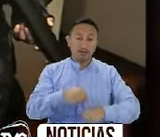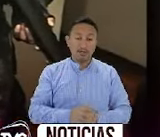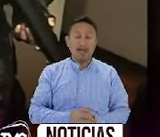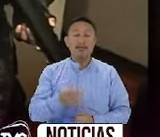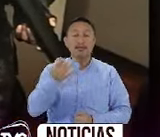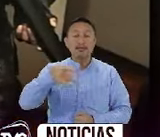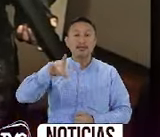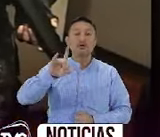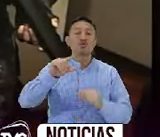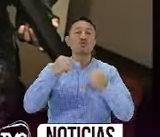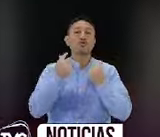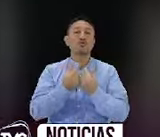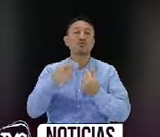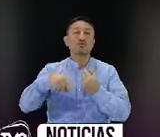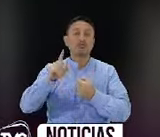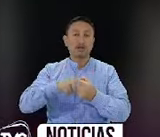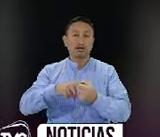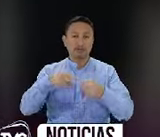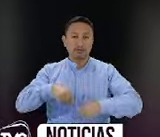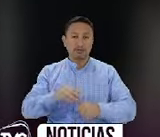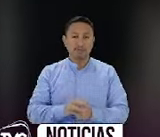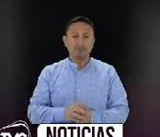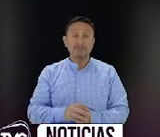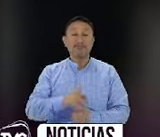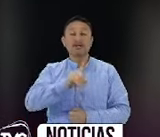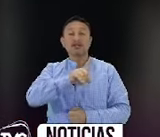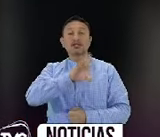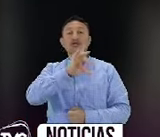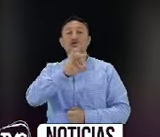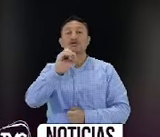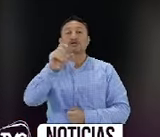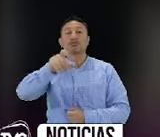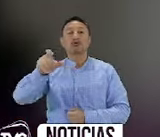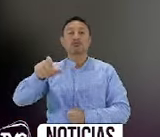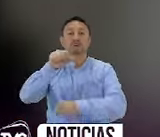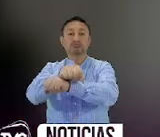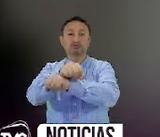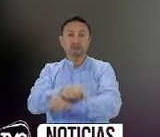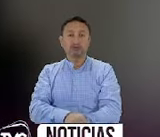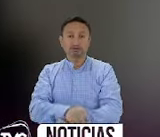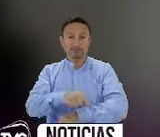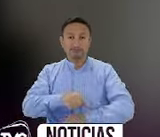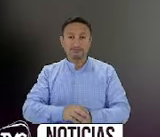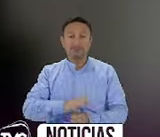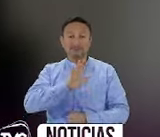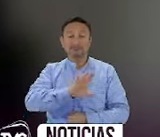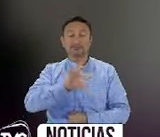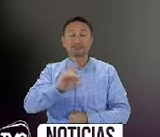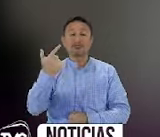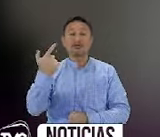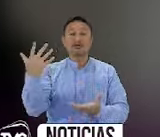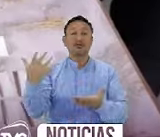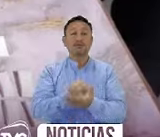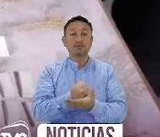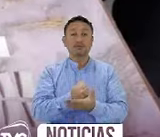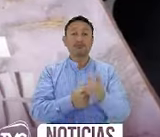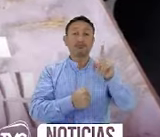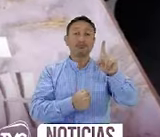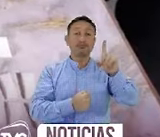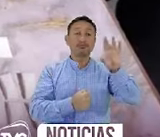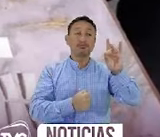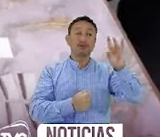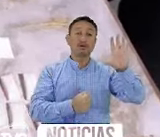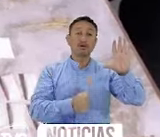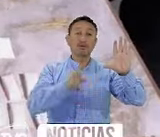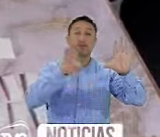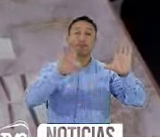en Quito, con un total de 180 detenidos, 58 armas decomisadas, 185 municiones